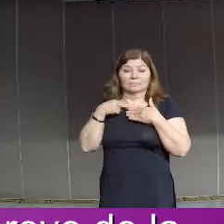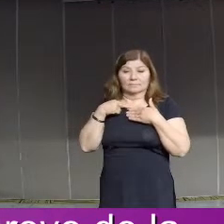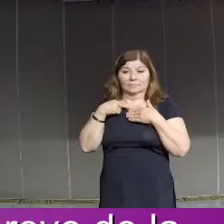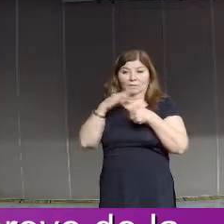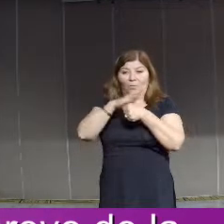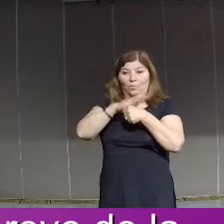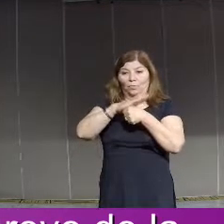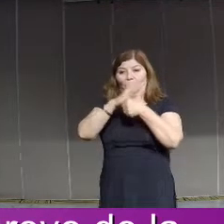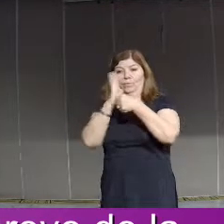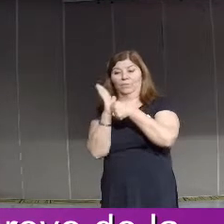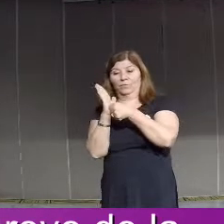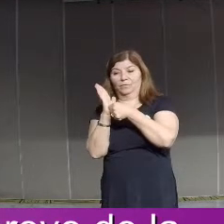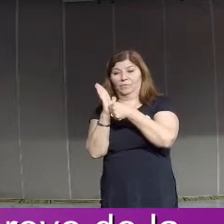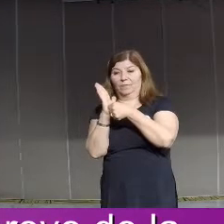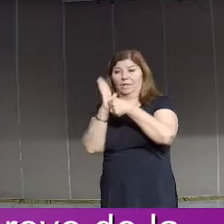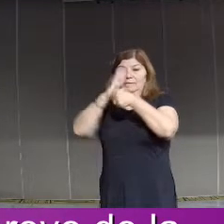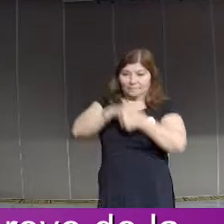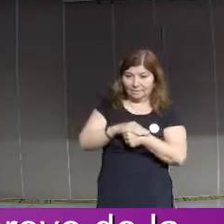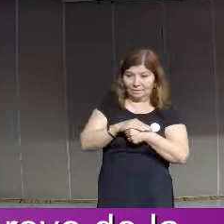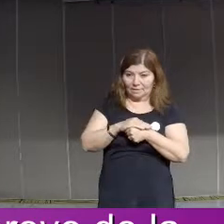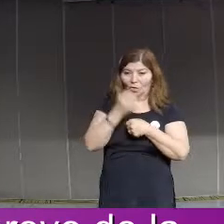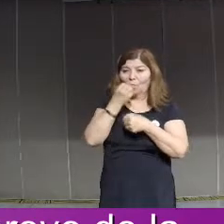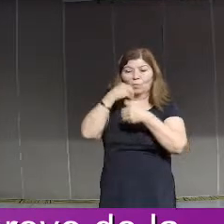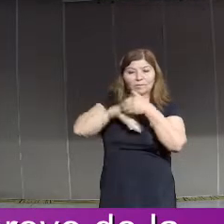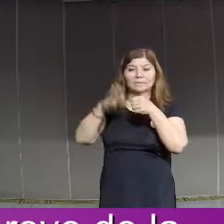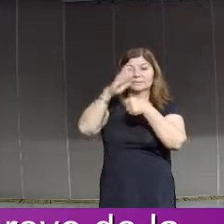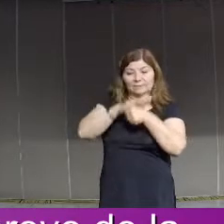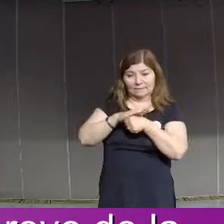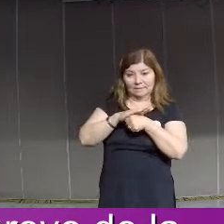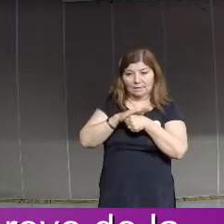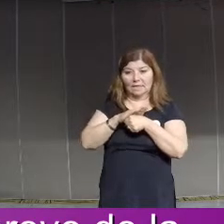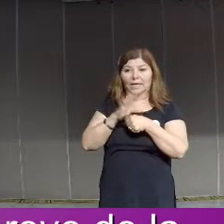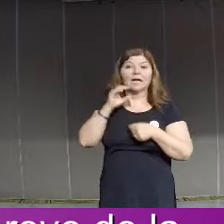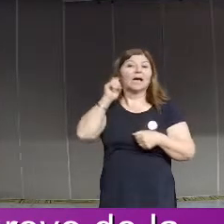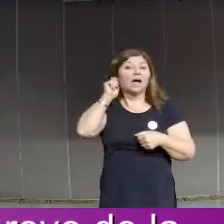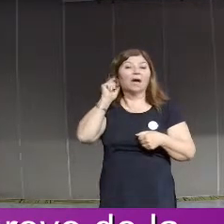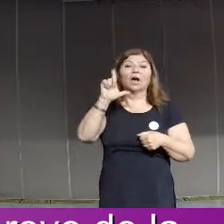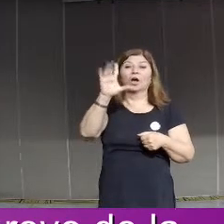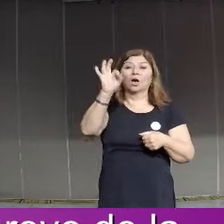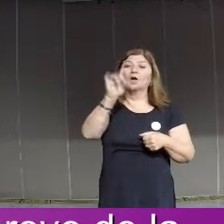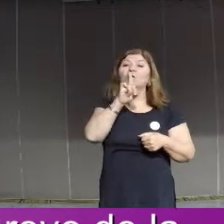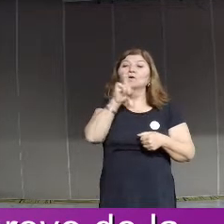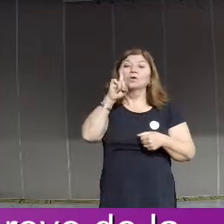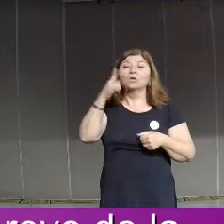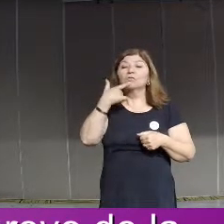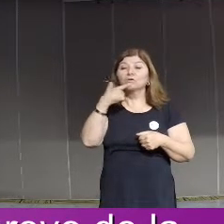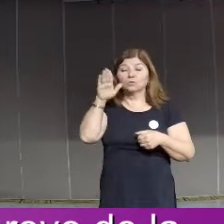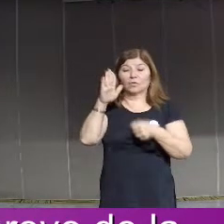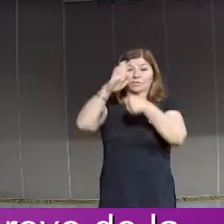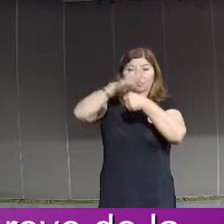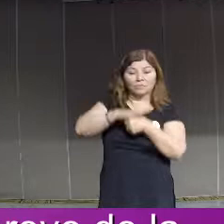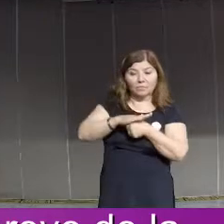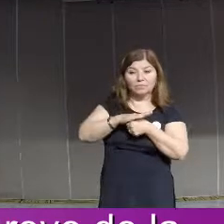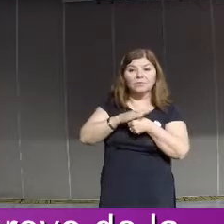velo nasofaríngeo se tiene que cerrar y la glotis también, y esto va a estar dado por la peristalsis faríngea, o sea,